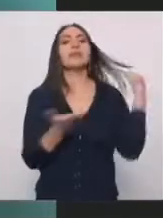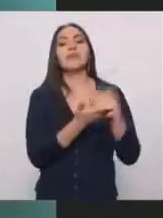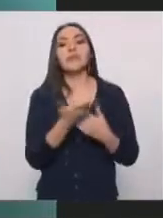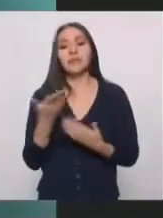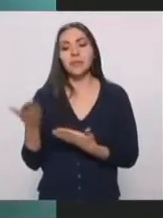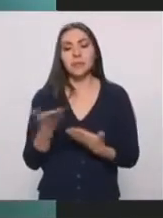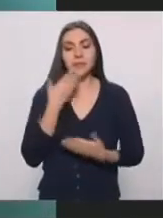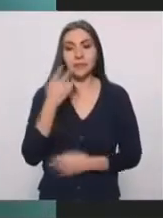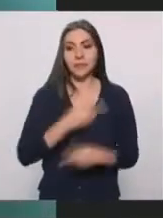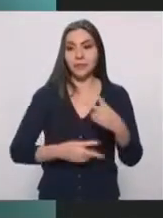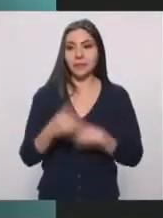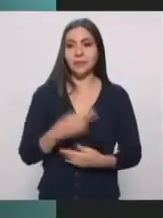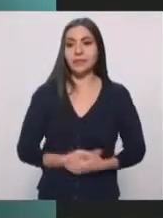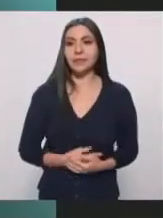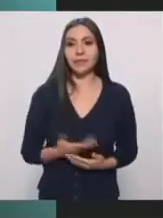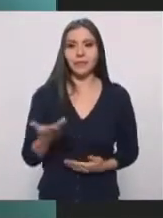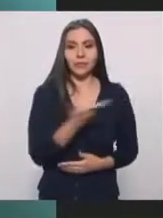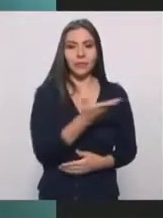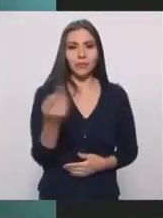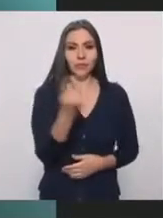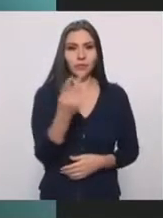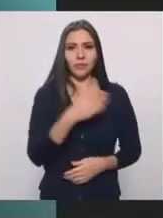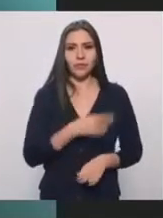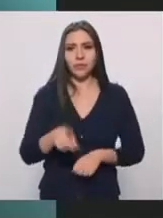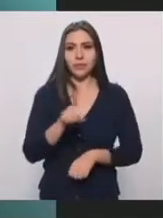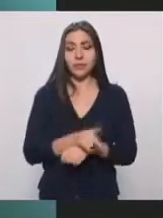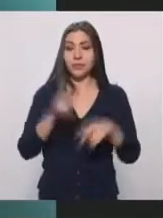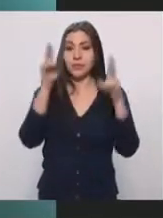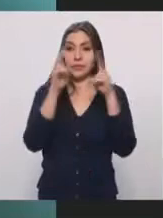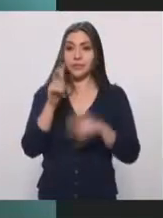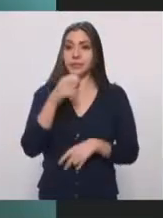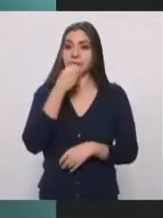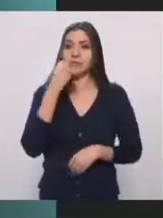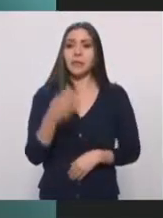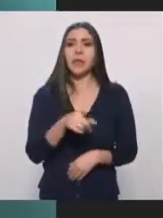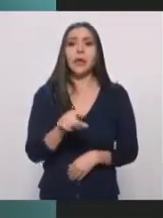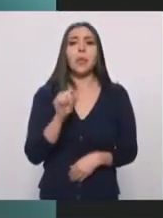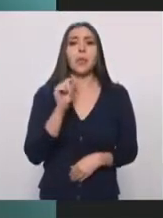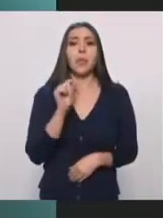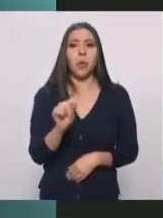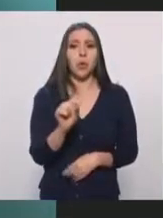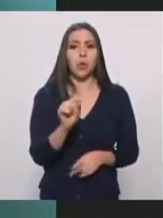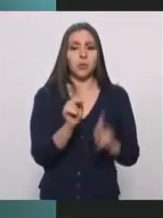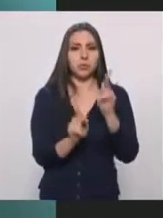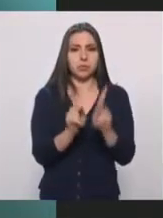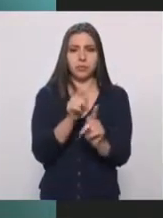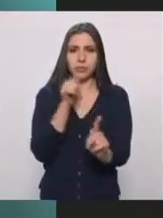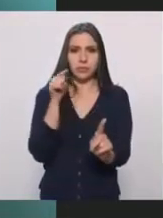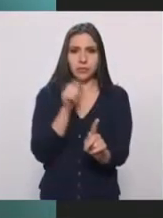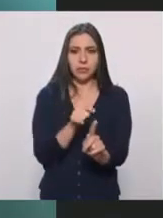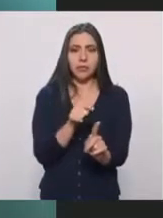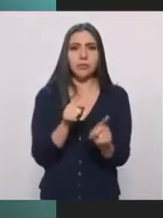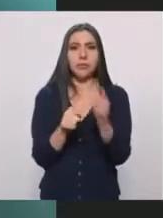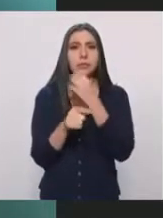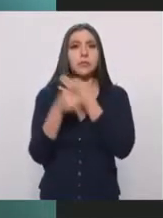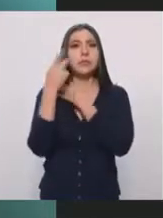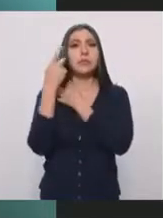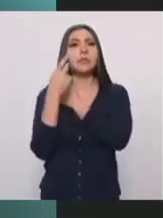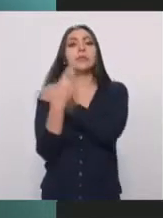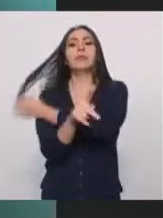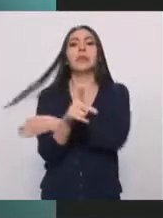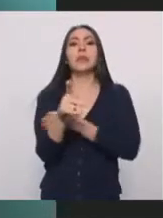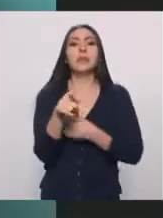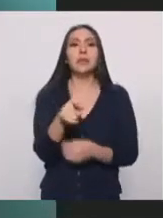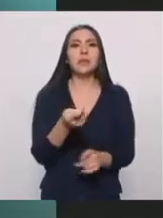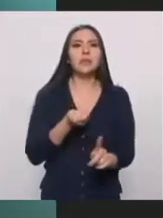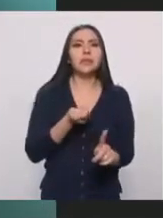es efectivamente un temazo porque poco se habla de ello. Sin duda, esta connotación que se ha dado a